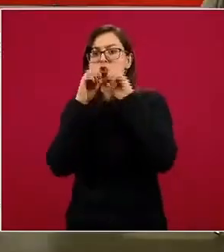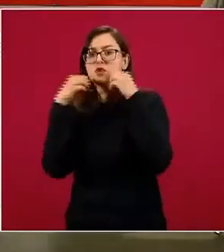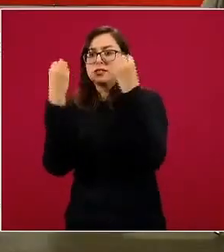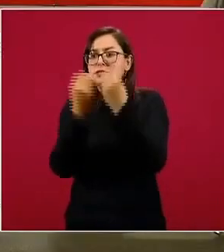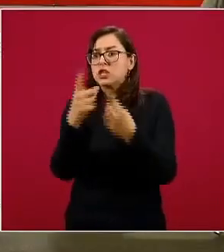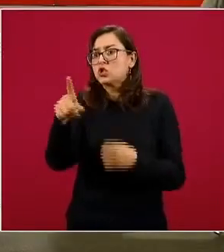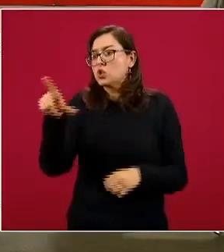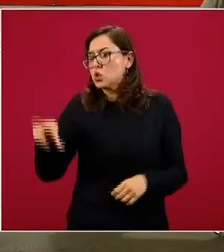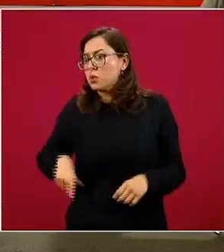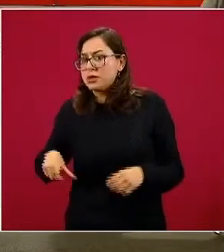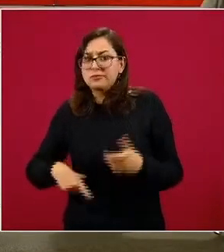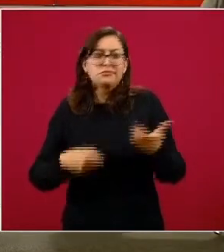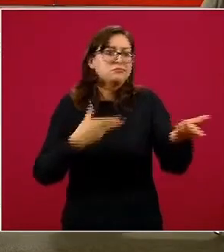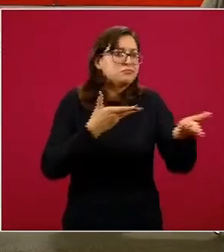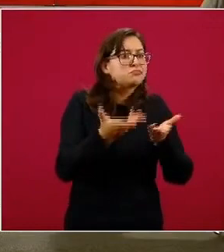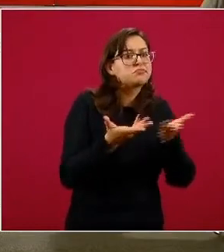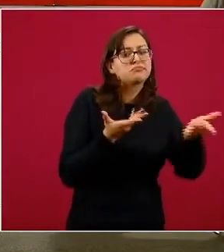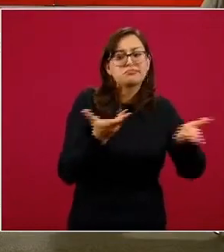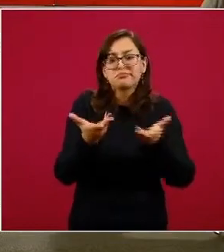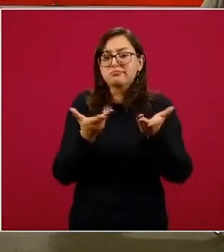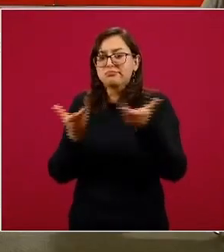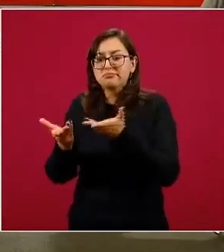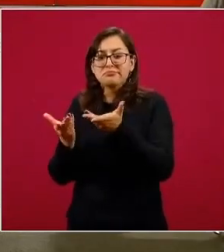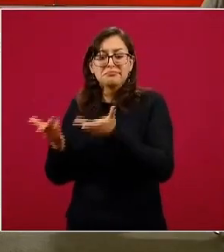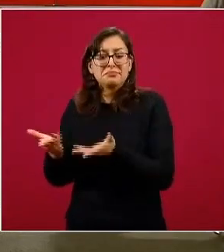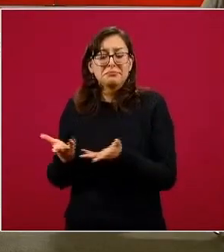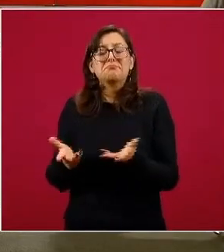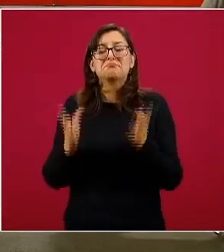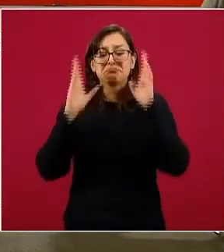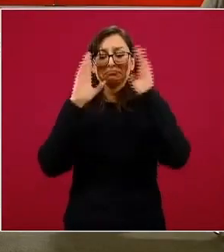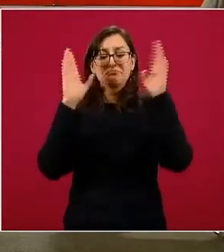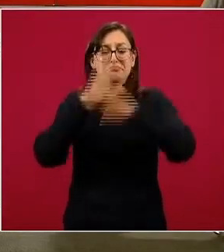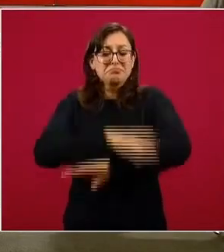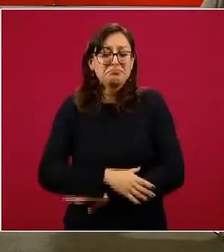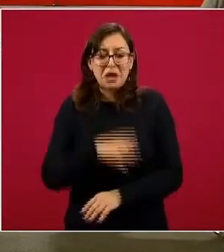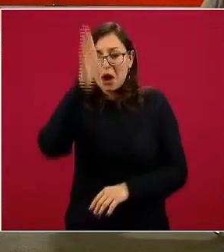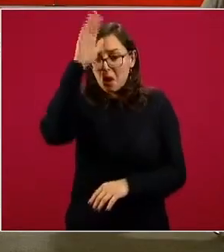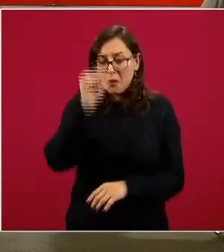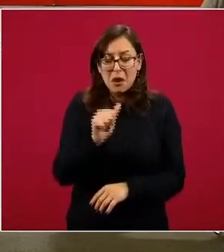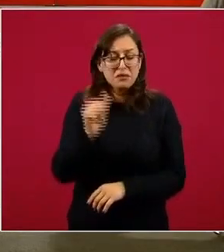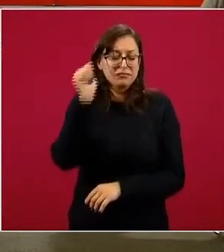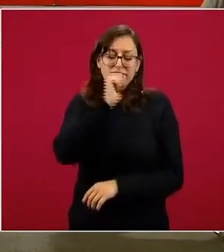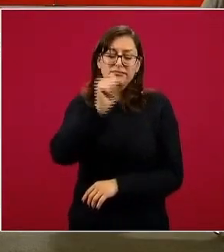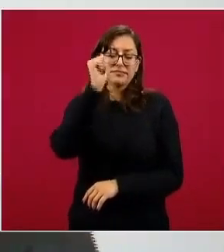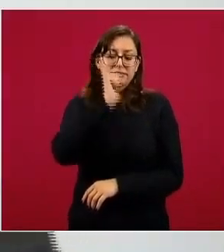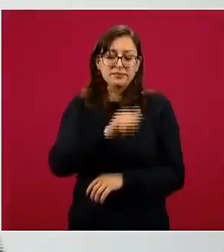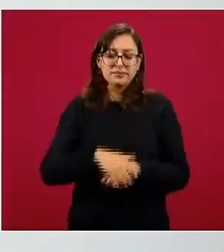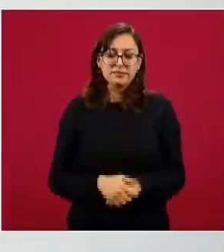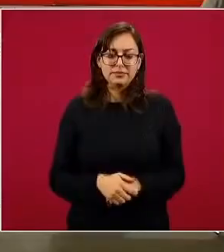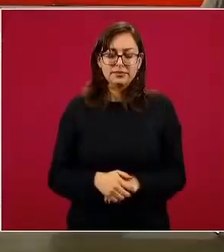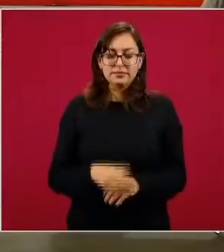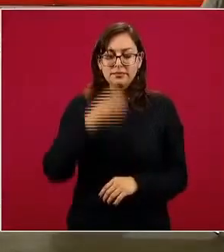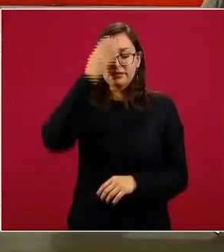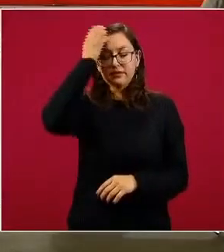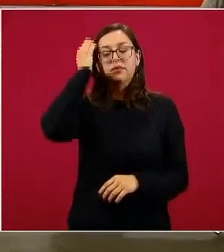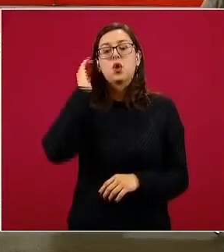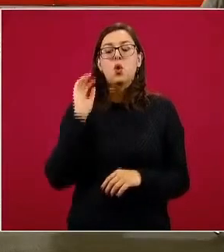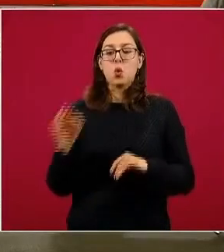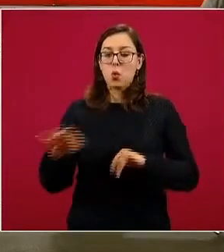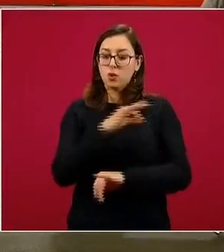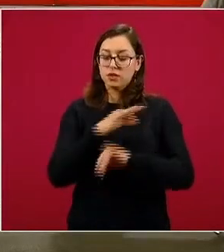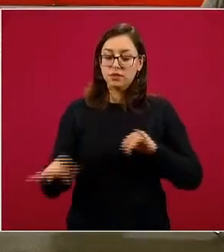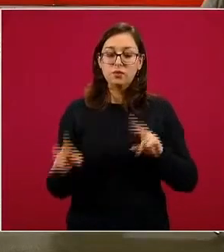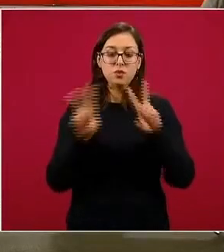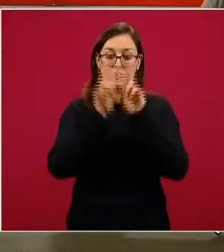propios gobiernos estatales y casi siempre se llega a consensos. Y por último, hay un elemento crucial.